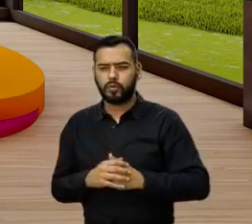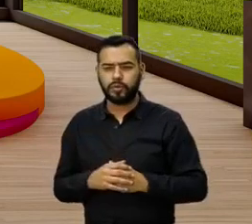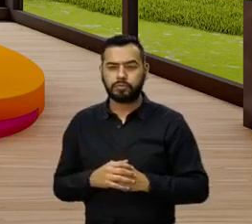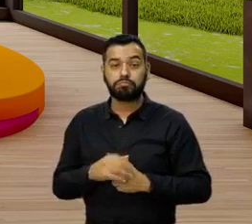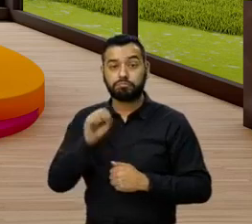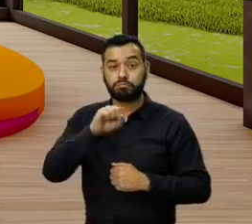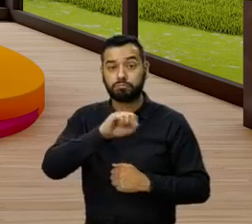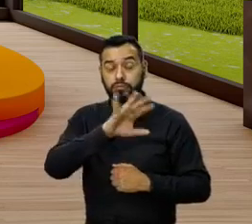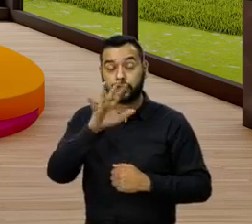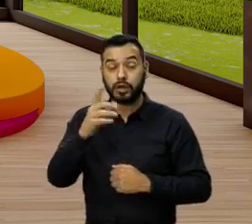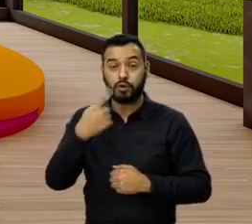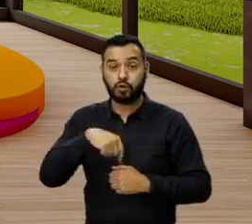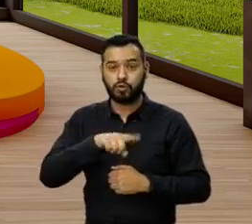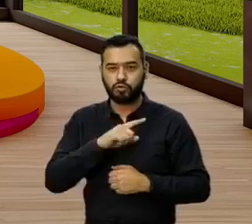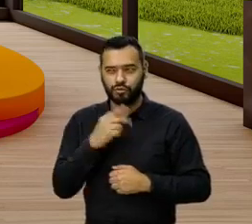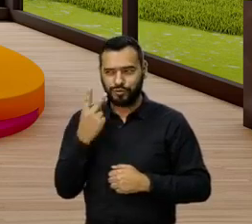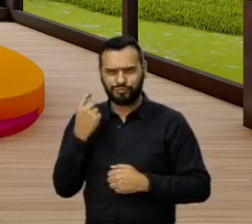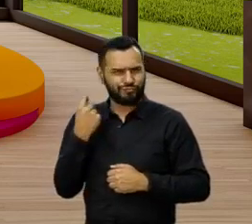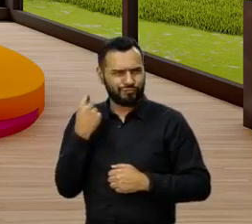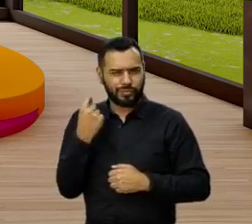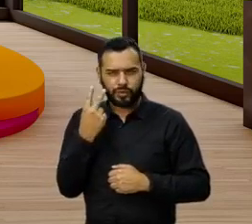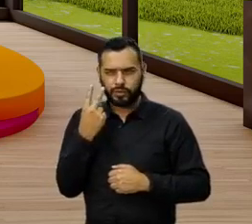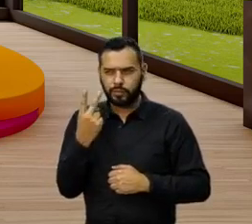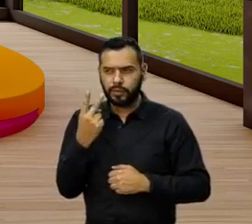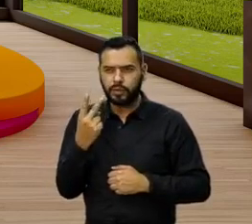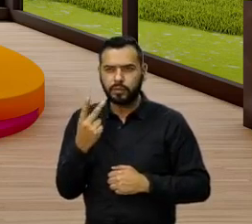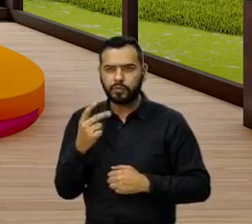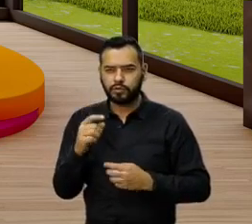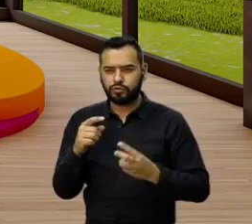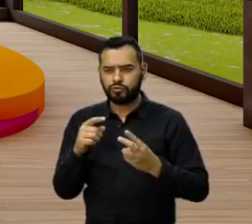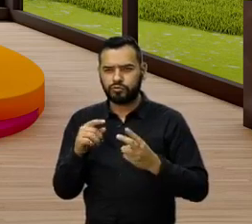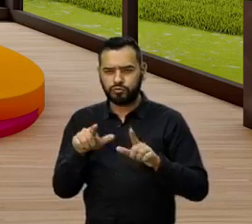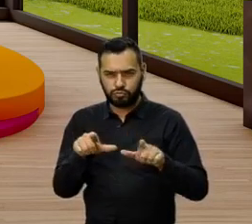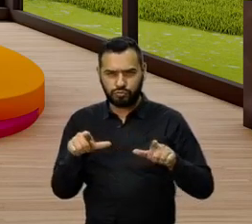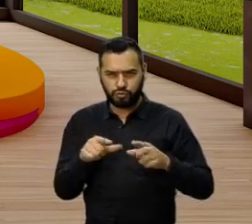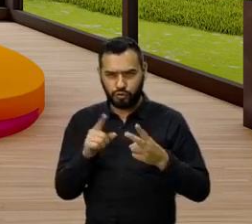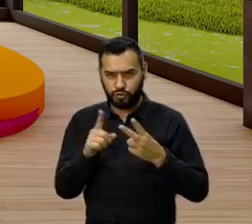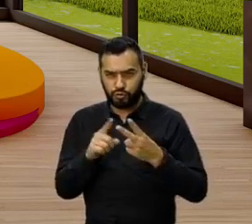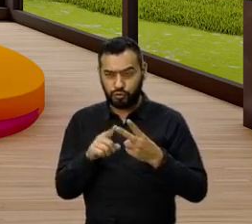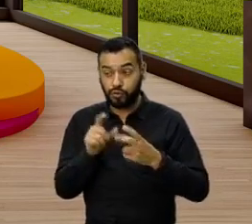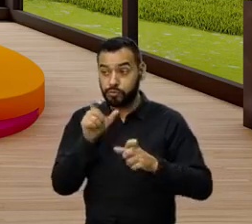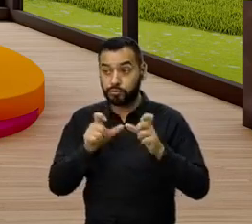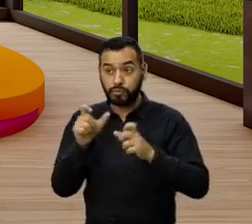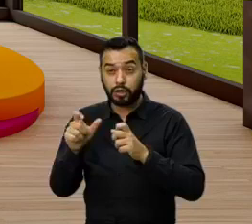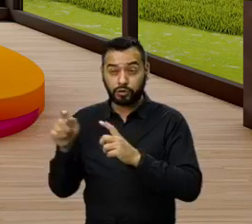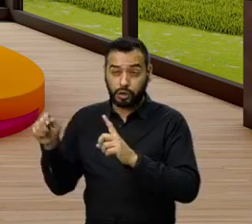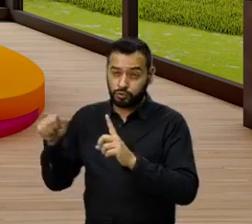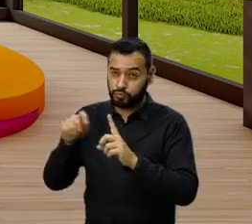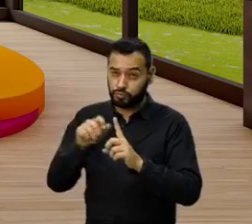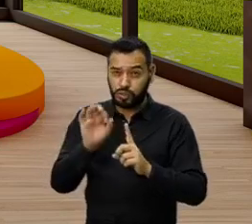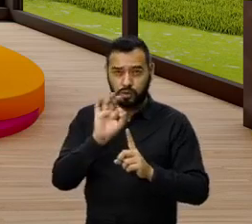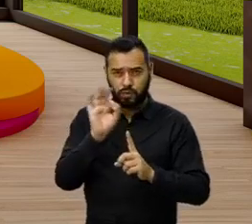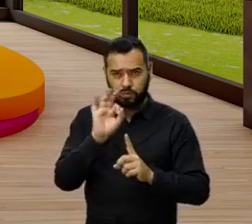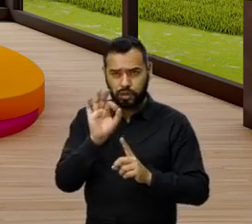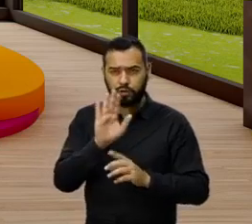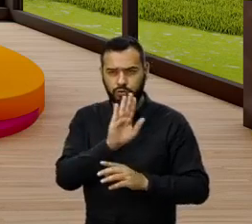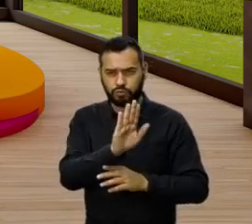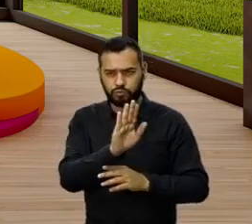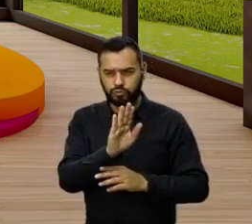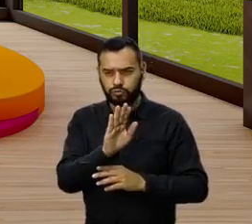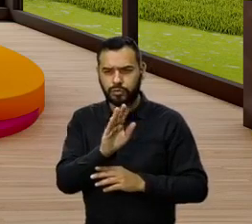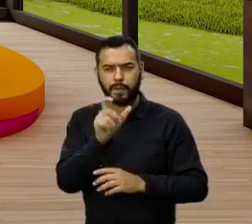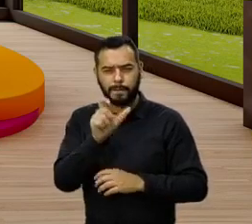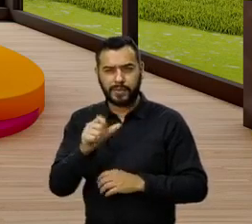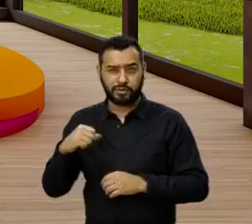claro que sí bueno nosotros vimos ahorita hace un momento del escenario número 2 que son para las personas que no tienen subsidio en este caso como tú que eres